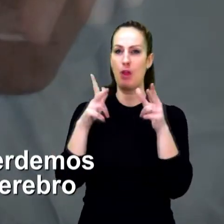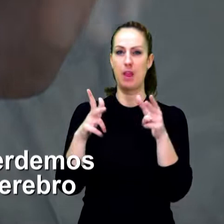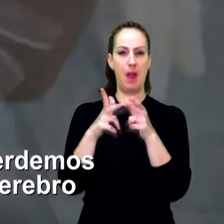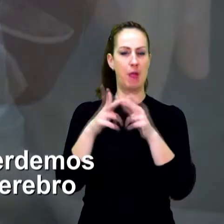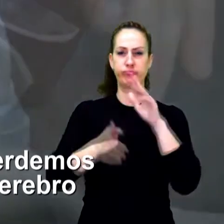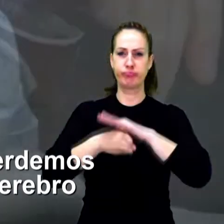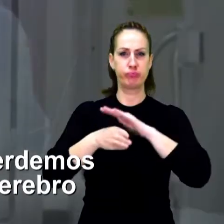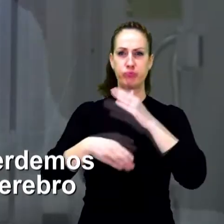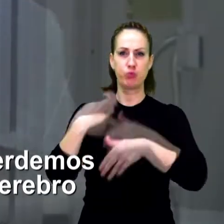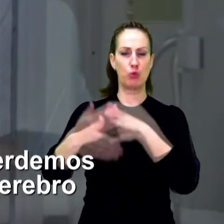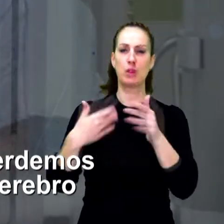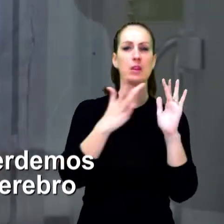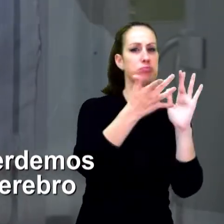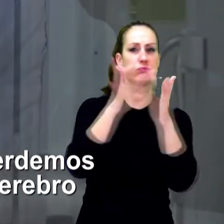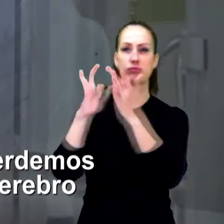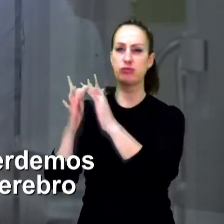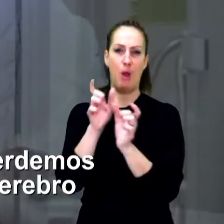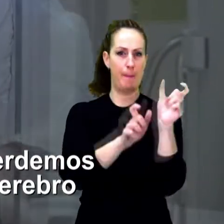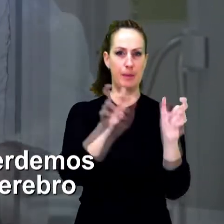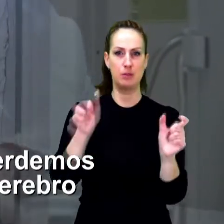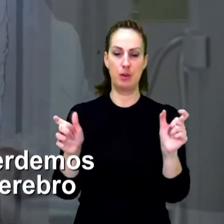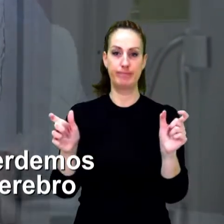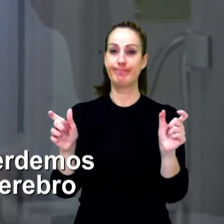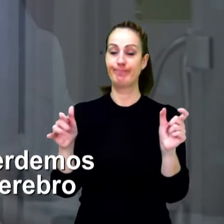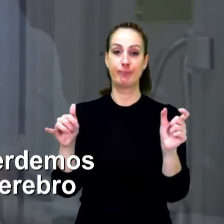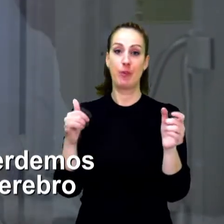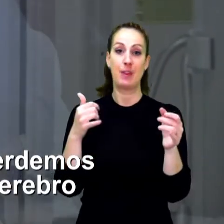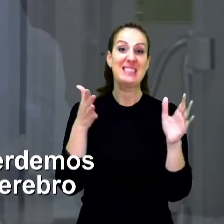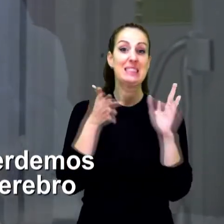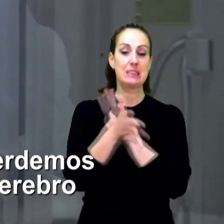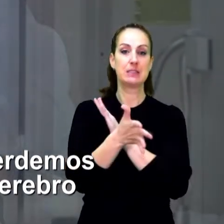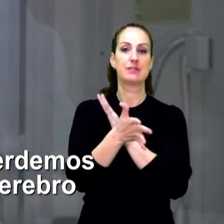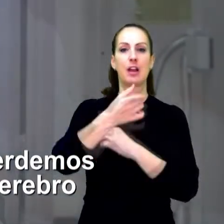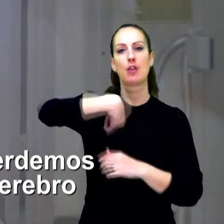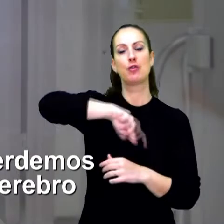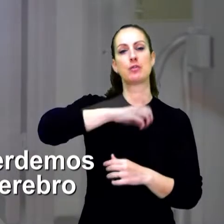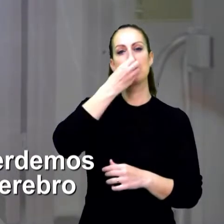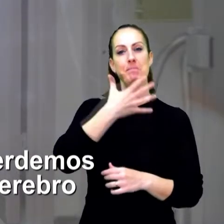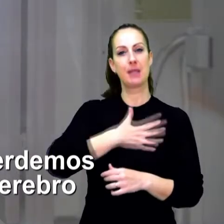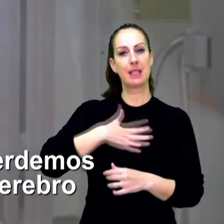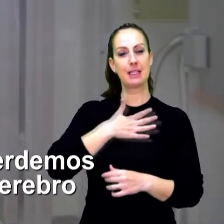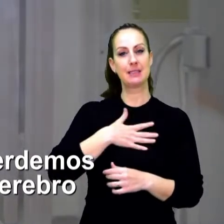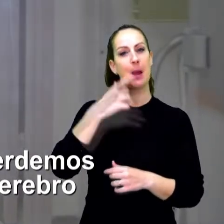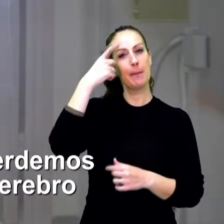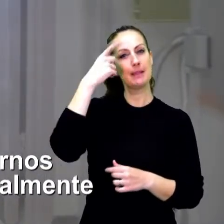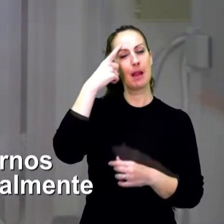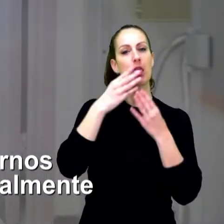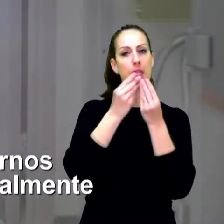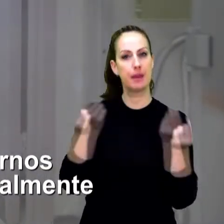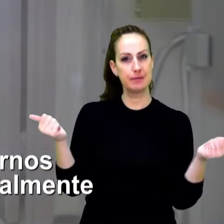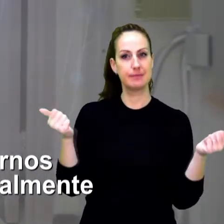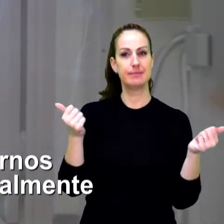constantemente. En definitiva, perdemos el bienestar mental y sufrimos. Nuestro